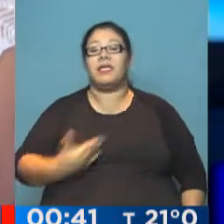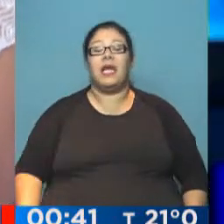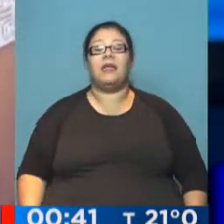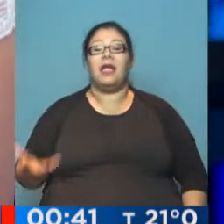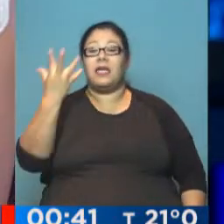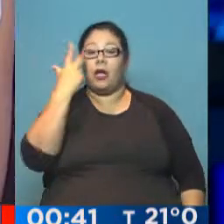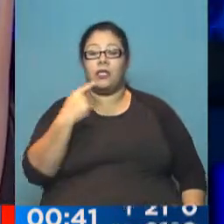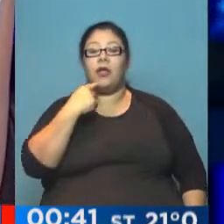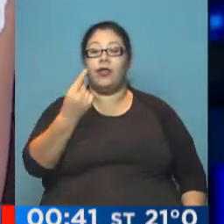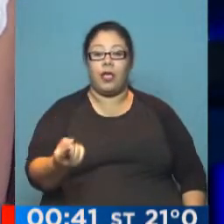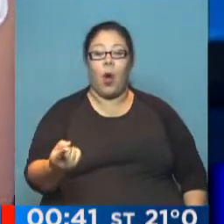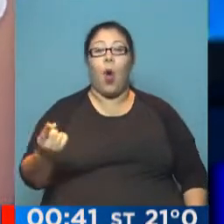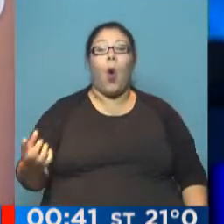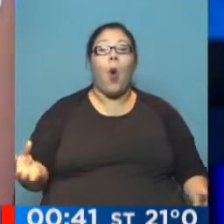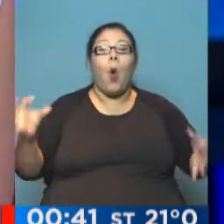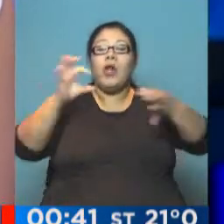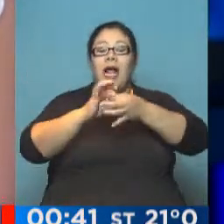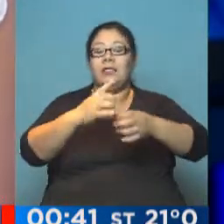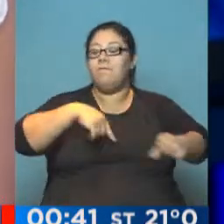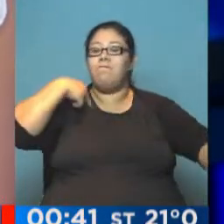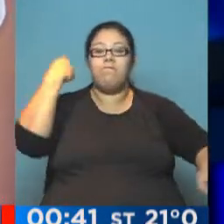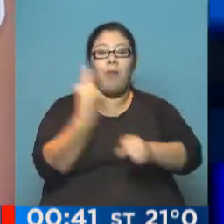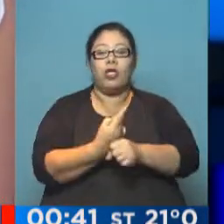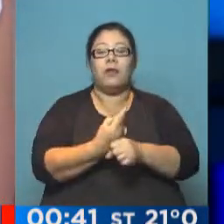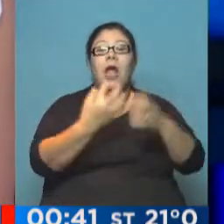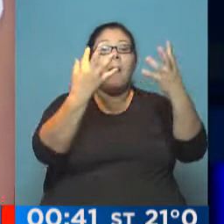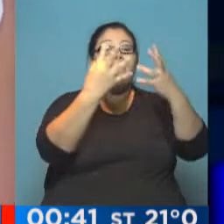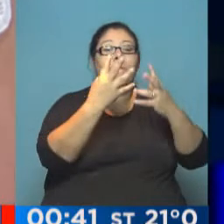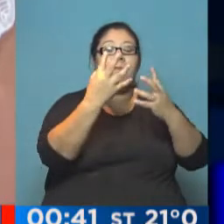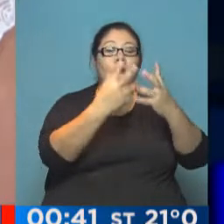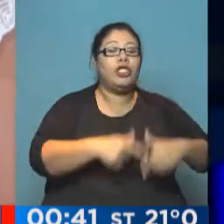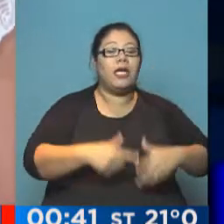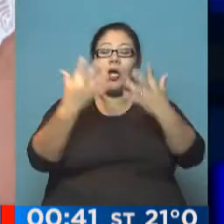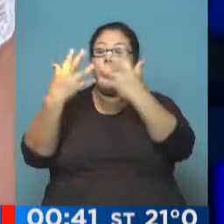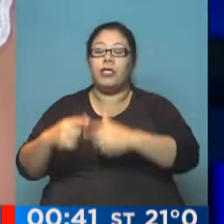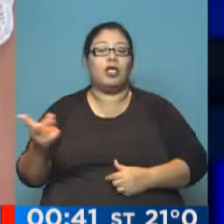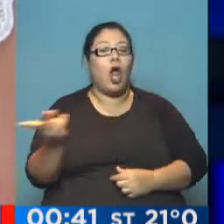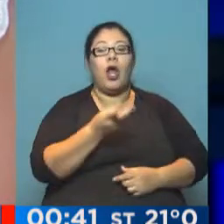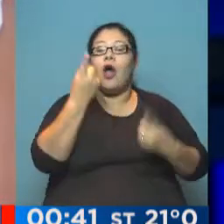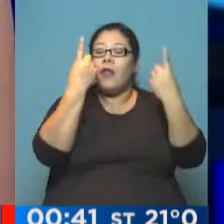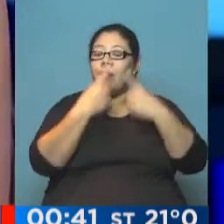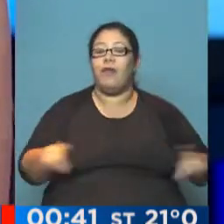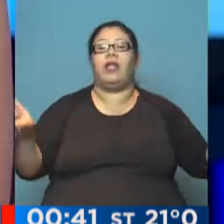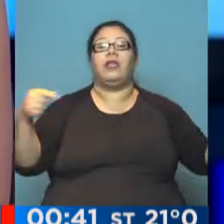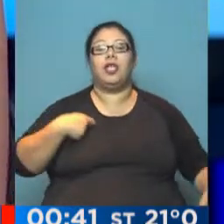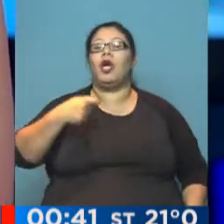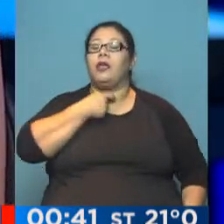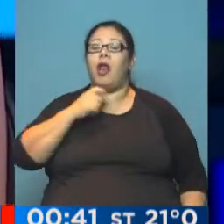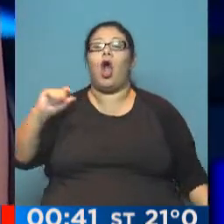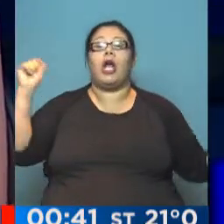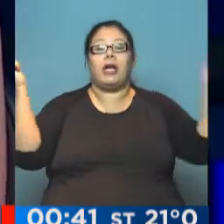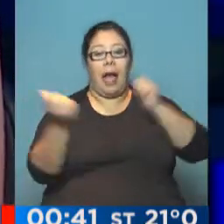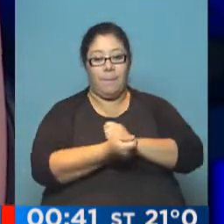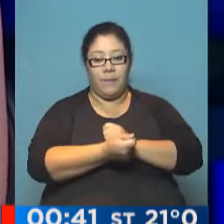tuitear: no hay unidad posible, representamos dos proyectos absolutamente diferentes para la AFA, yo sigo queriendo un cambio. Esto es en